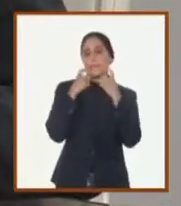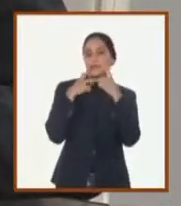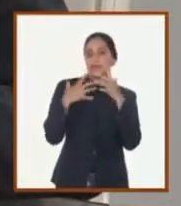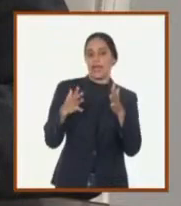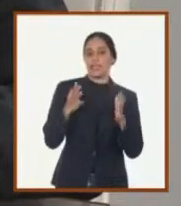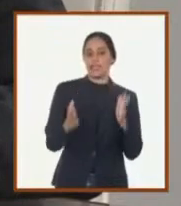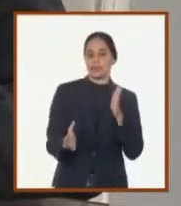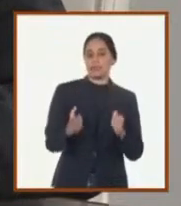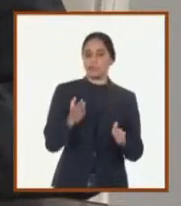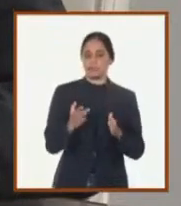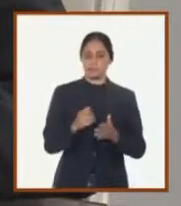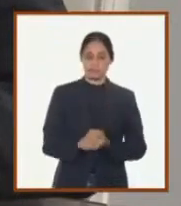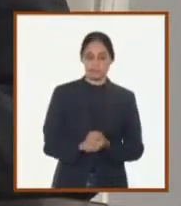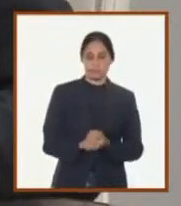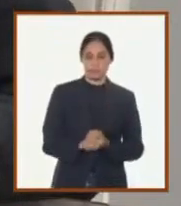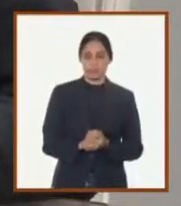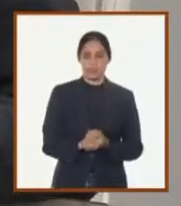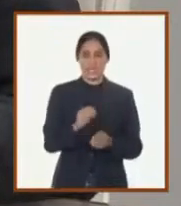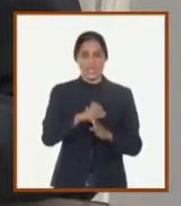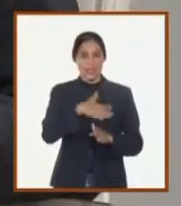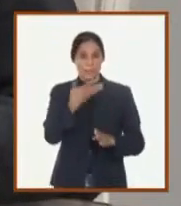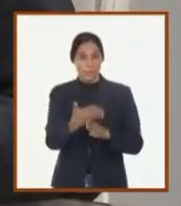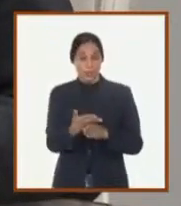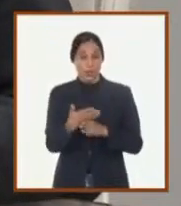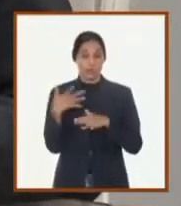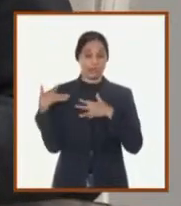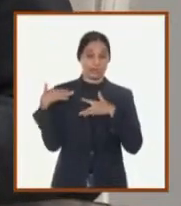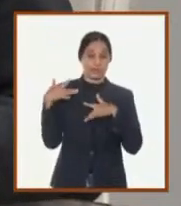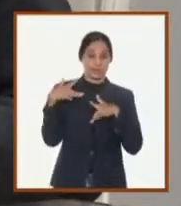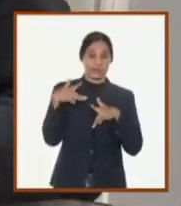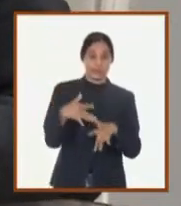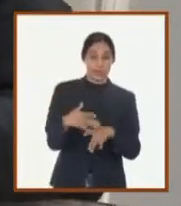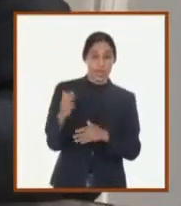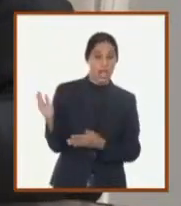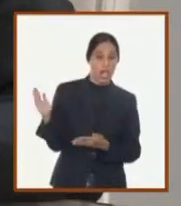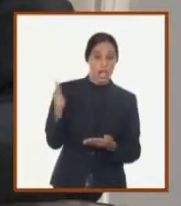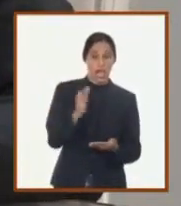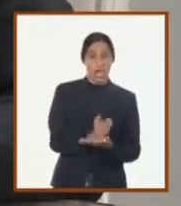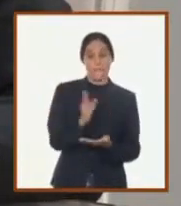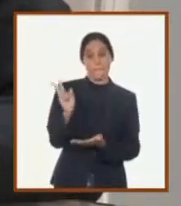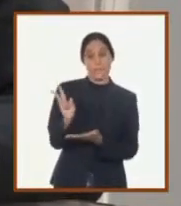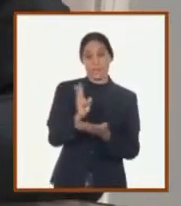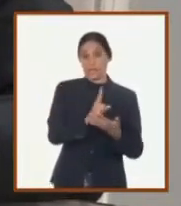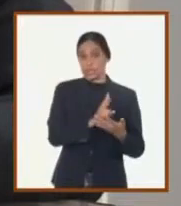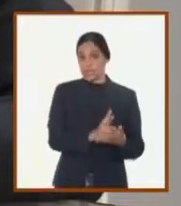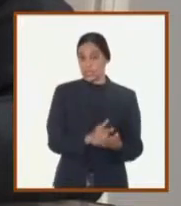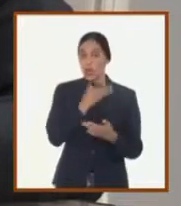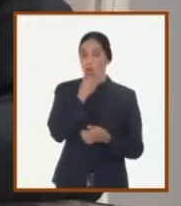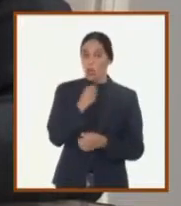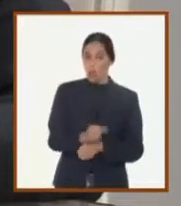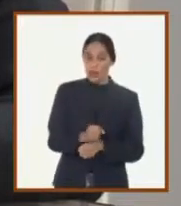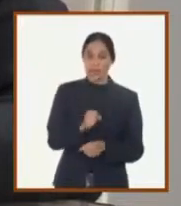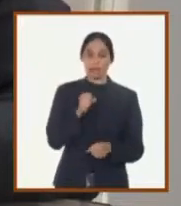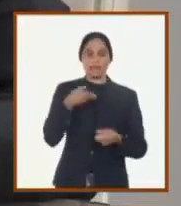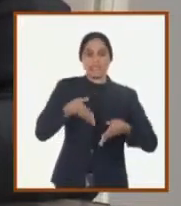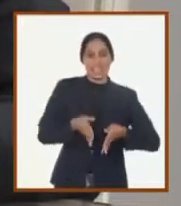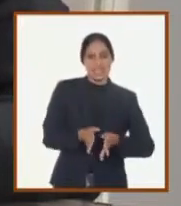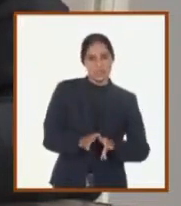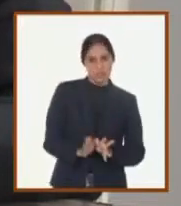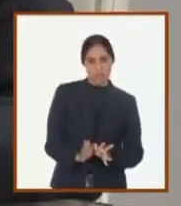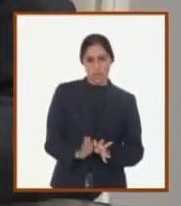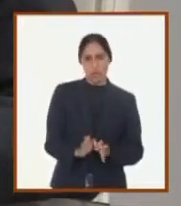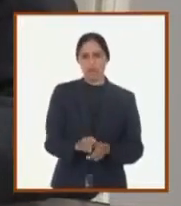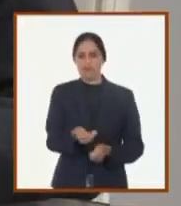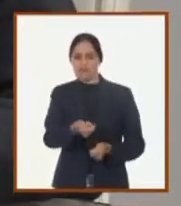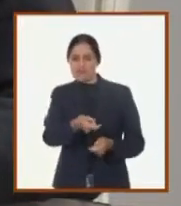importante después se trajeron jóvenes que nacieron con la revolución o habían nacido poco